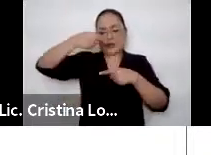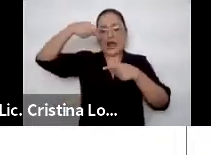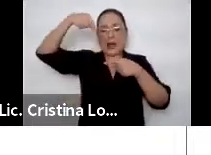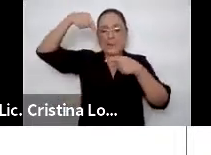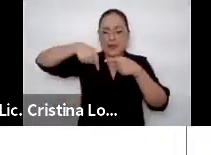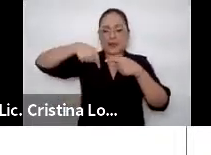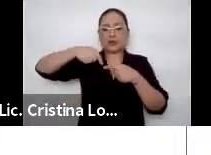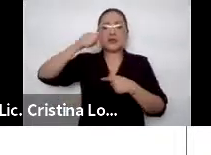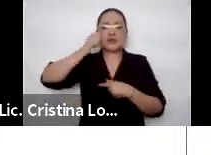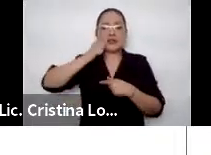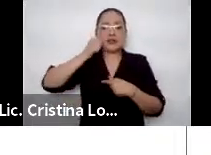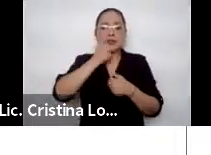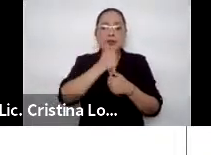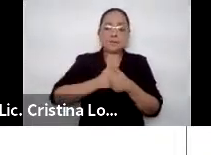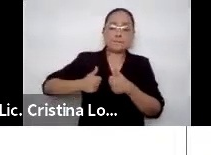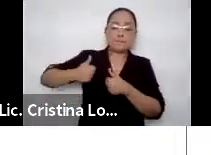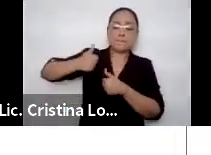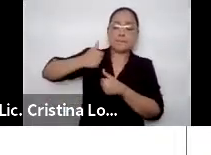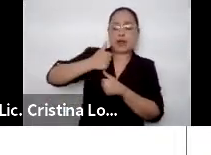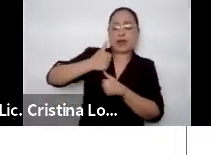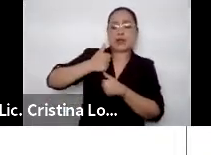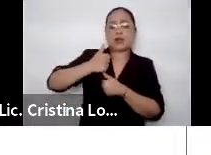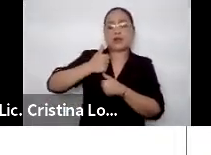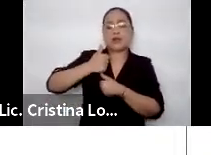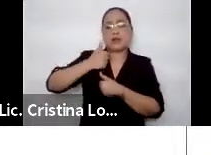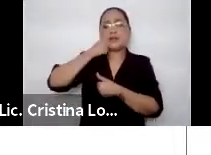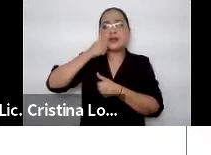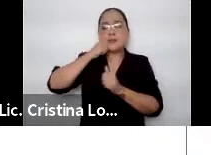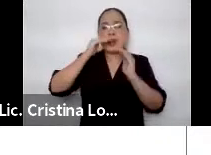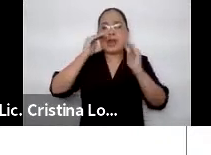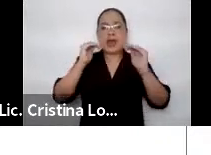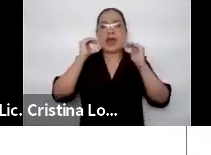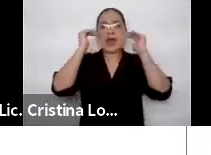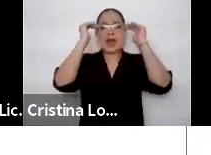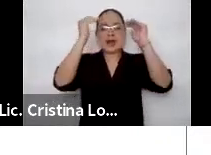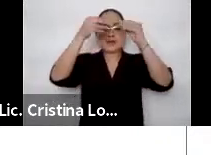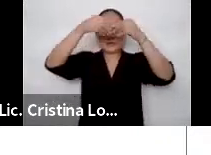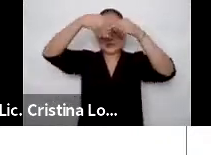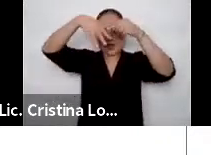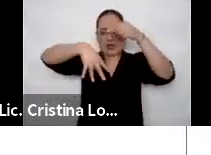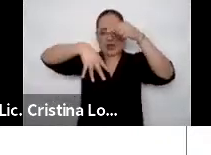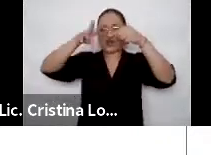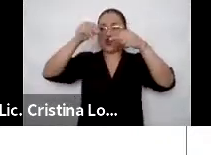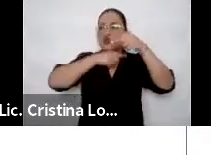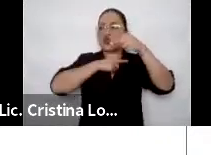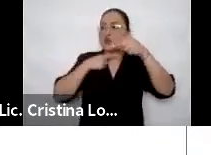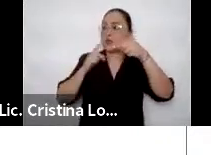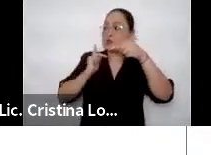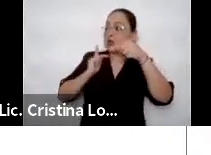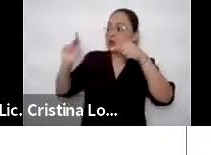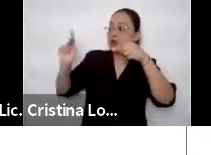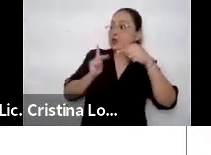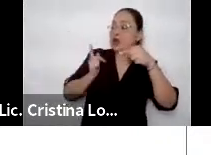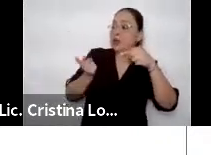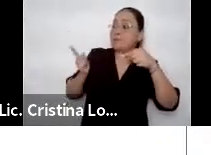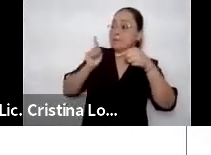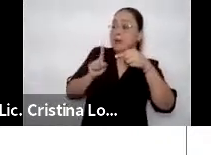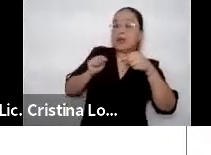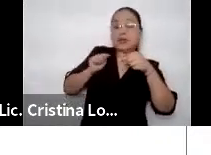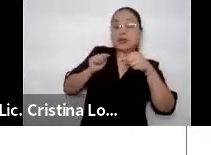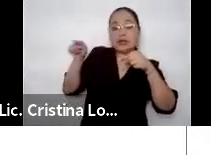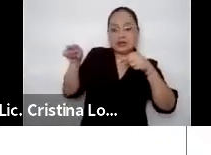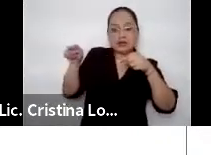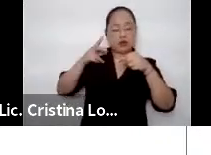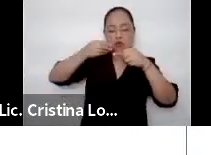va a venir como un efecto de cascada, de arriba hacia abajo y nunca hacia los lados. Precisamente con este esquema se ve